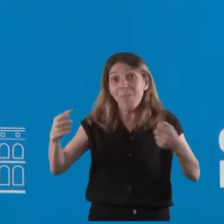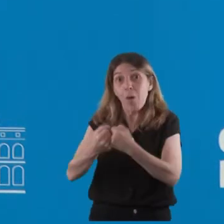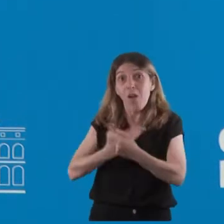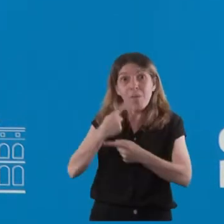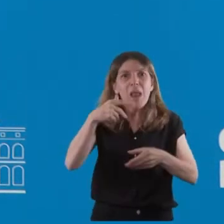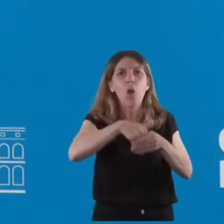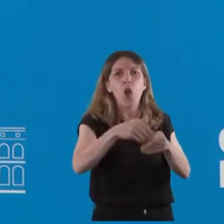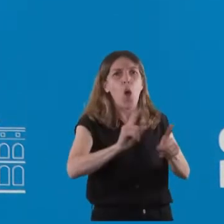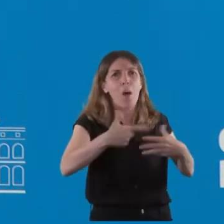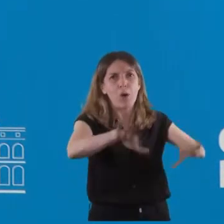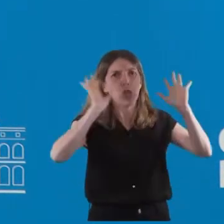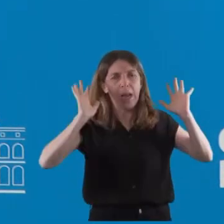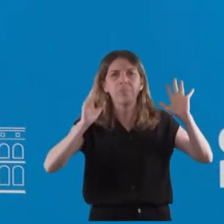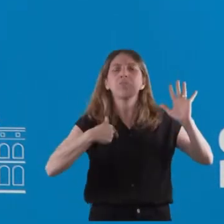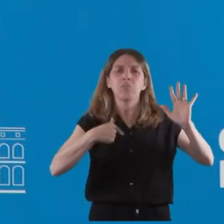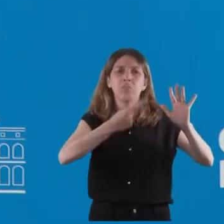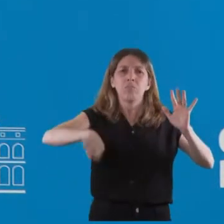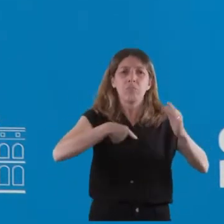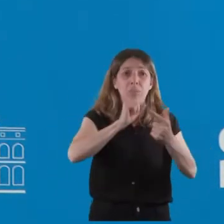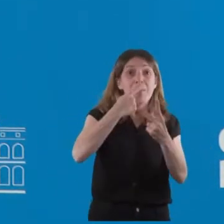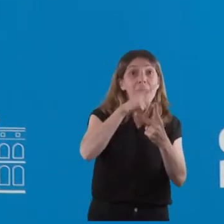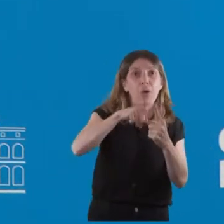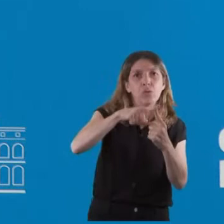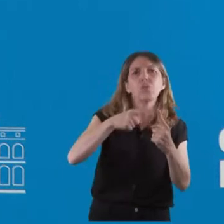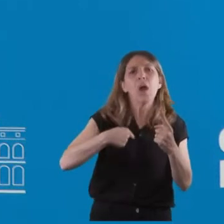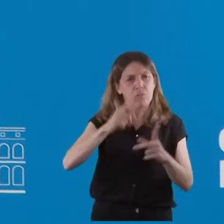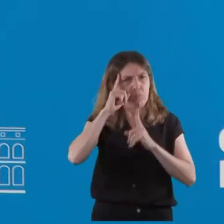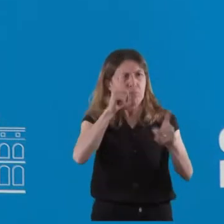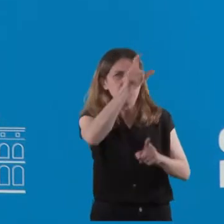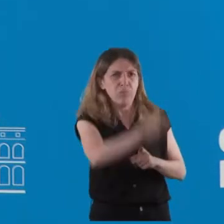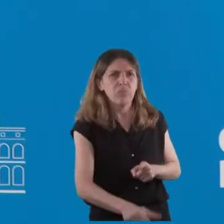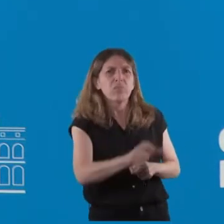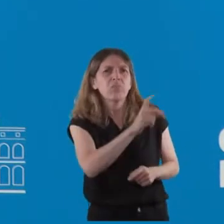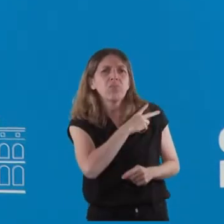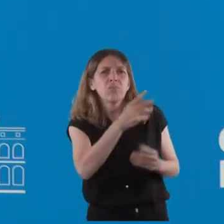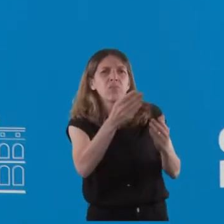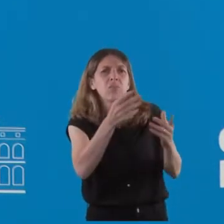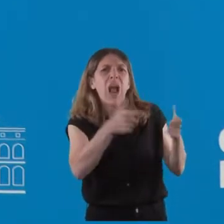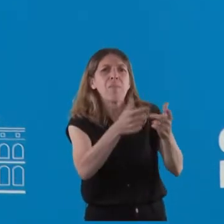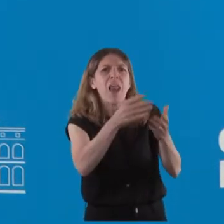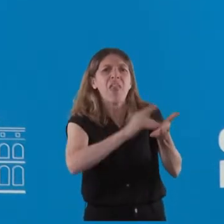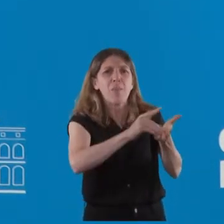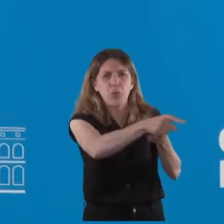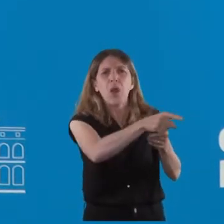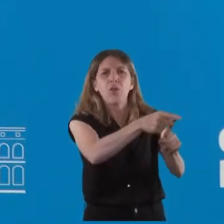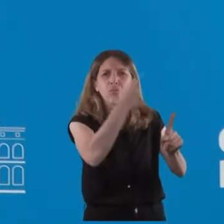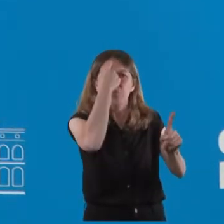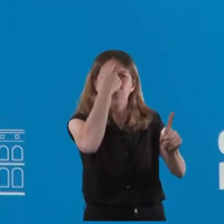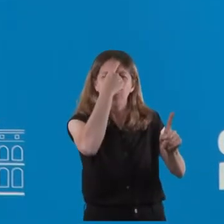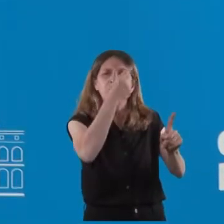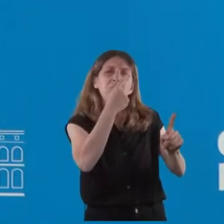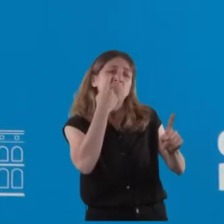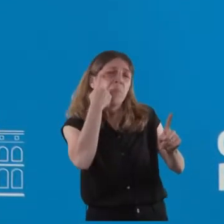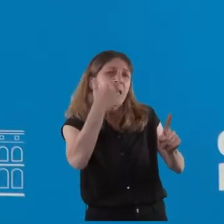el gobierno está muy confiado creemos en la palabra del presidente de la cámara de diputados que dijo anoche mismo que entendía que se iba a aprobar sin